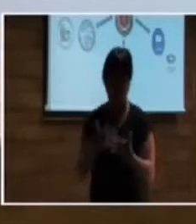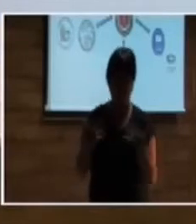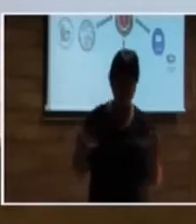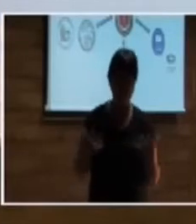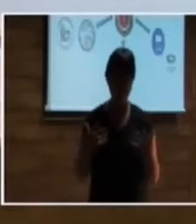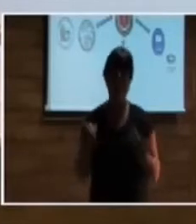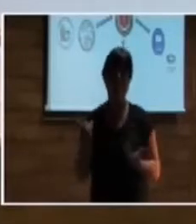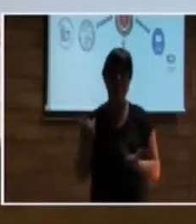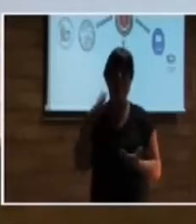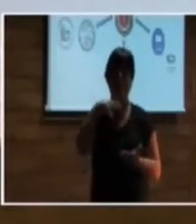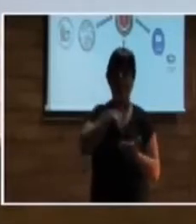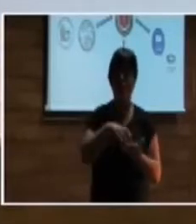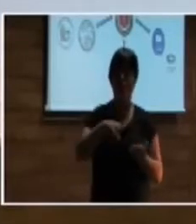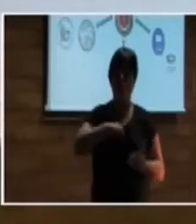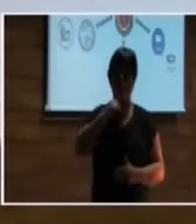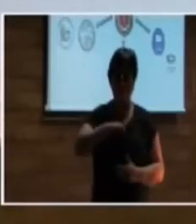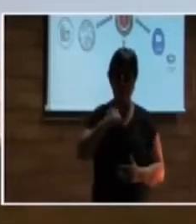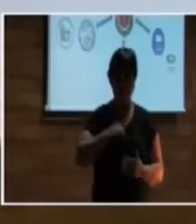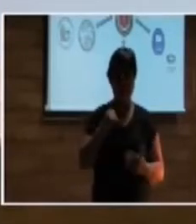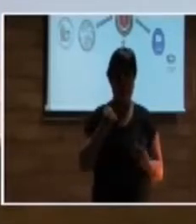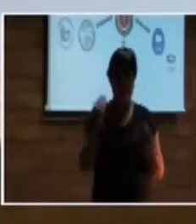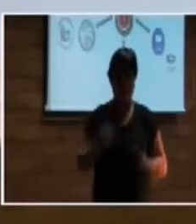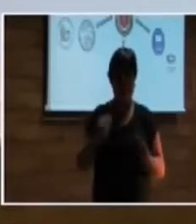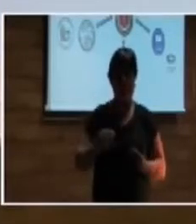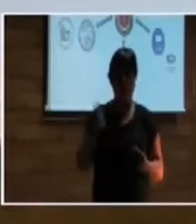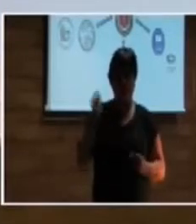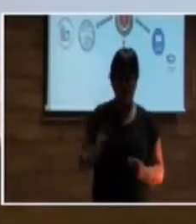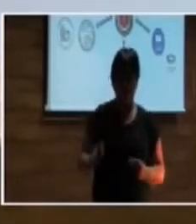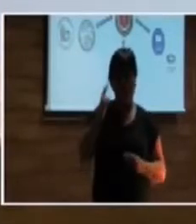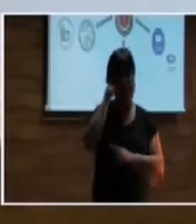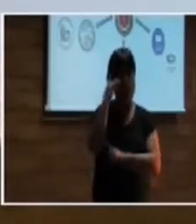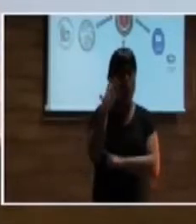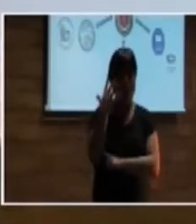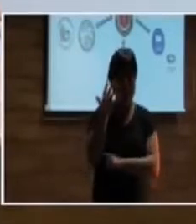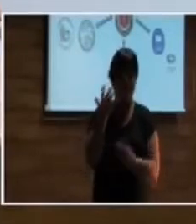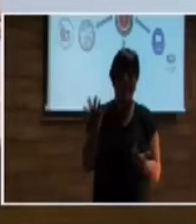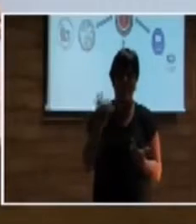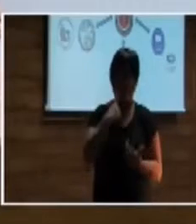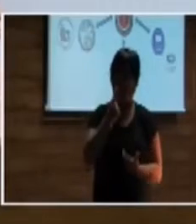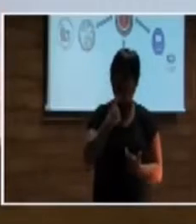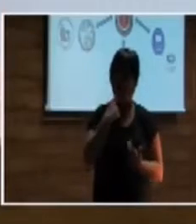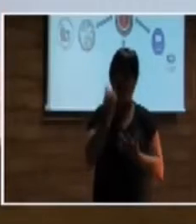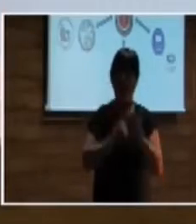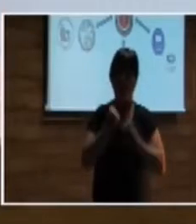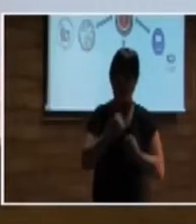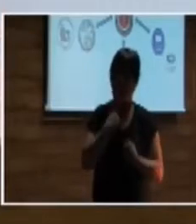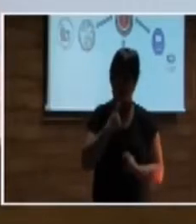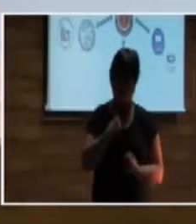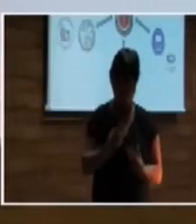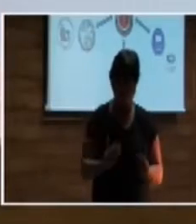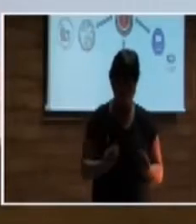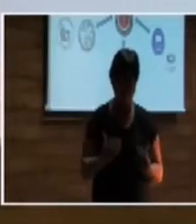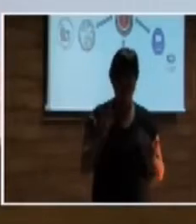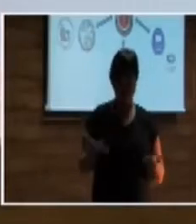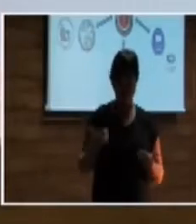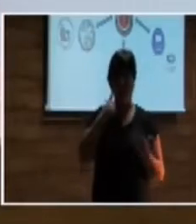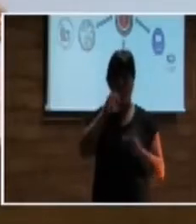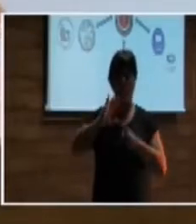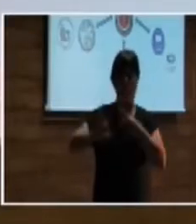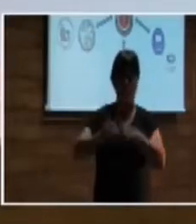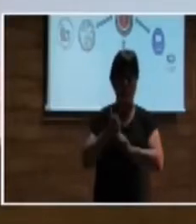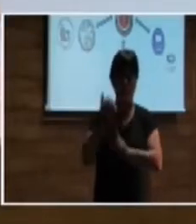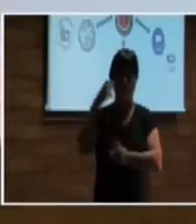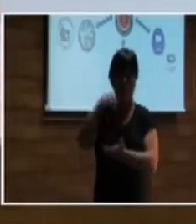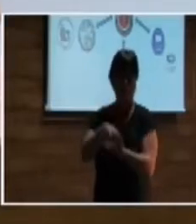mucha historia y muy buenos profesionales de la neurología, pero con bastantes dificultades económicas, y hemos conseguido armar un centro de Alzheimer a partir de los